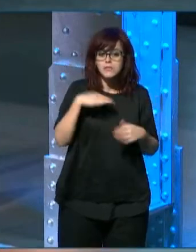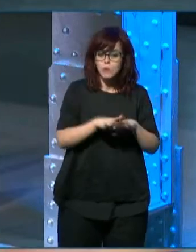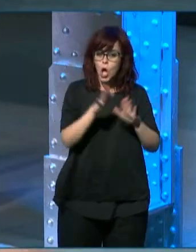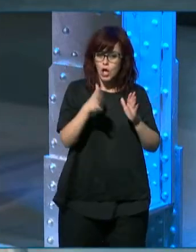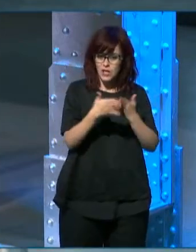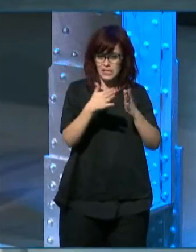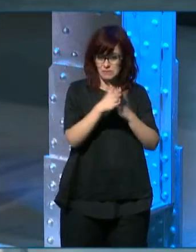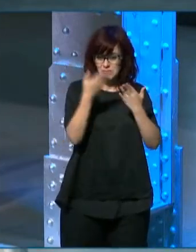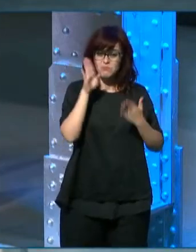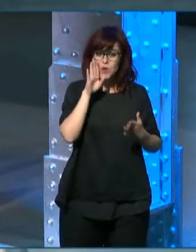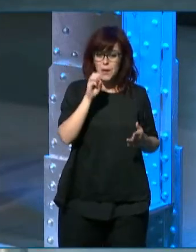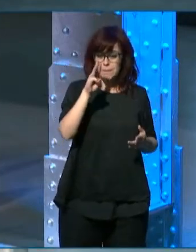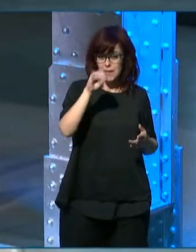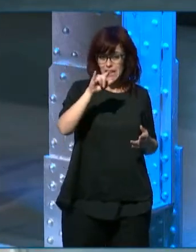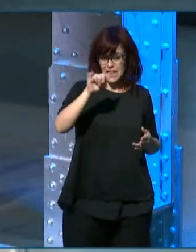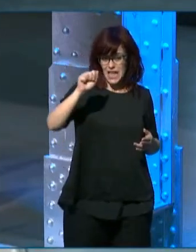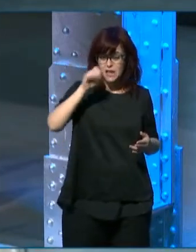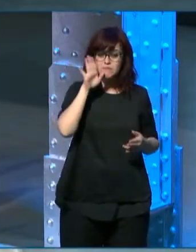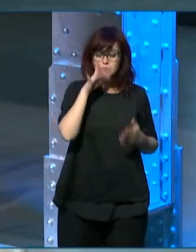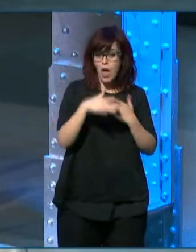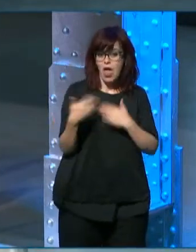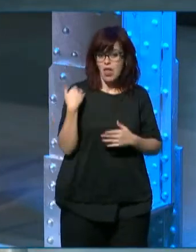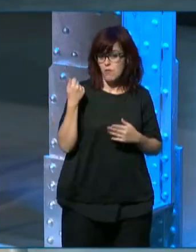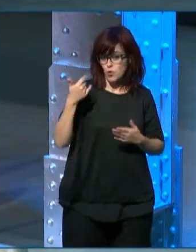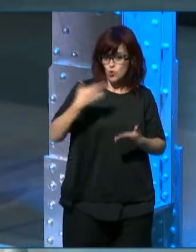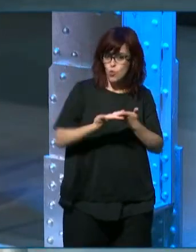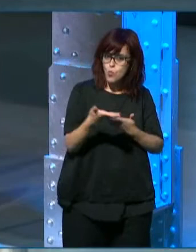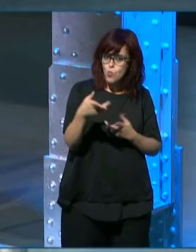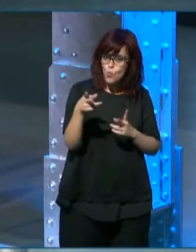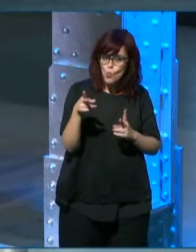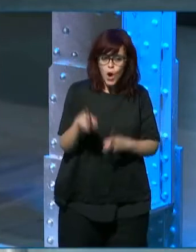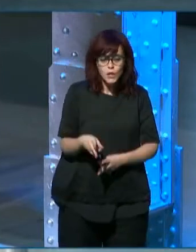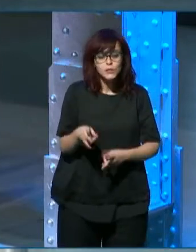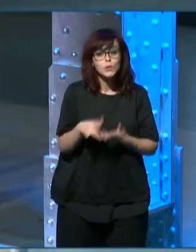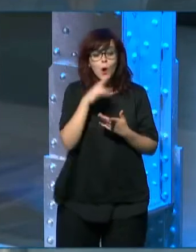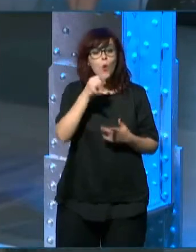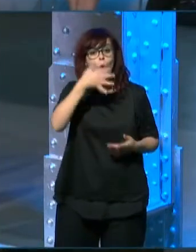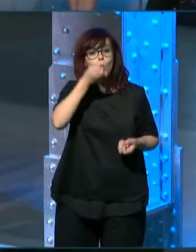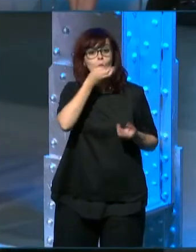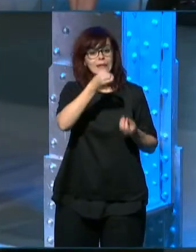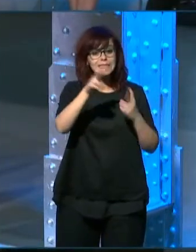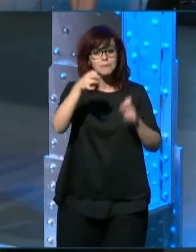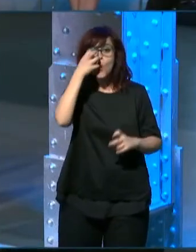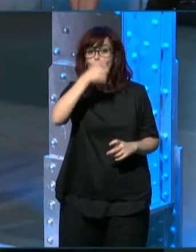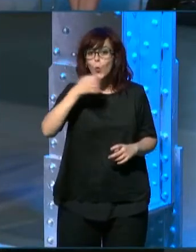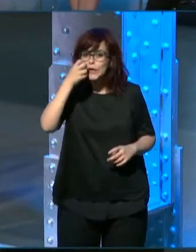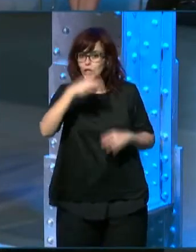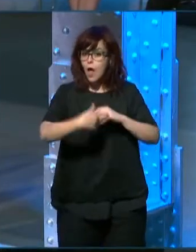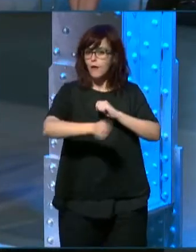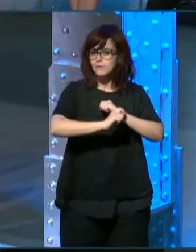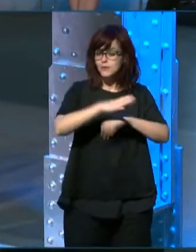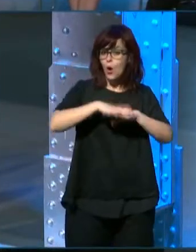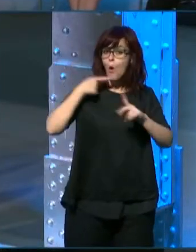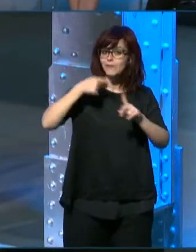el pobre que cuando ha muerto hace pocos meses, él cuenta que los cuentos, que la estrategia para